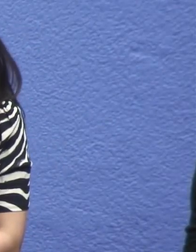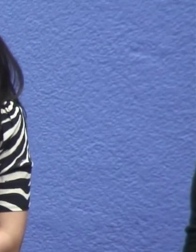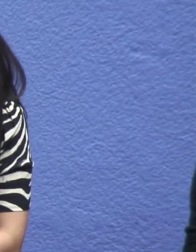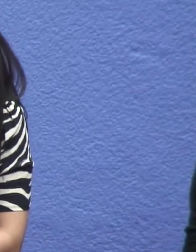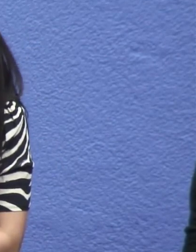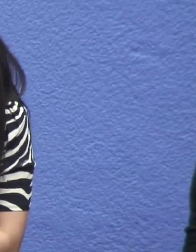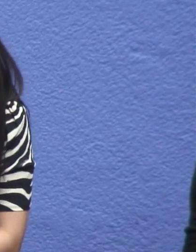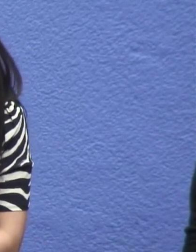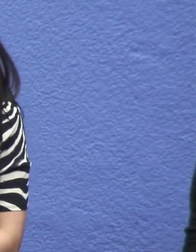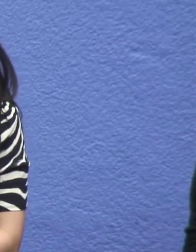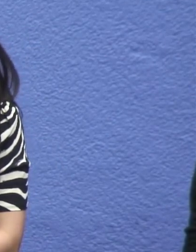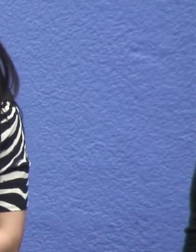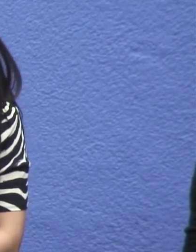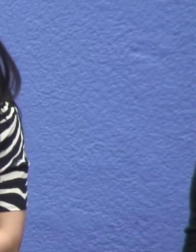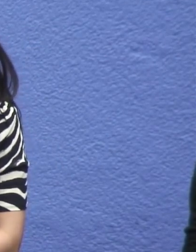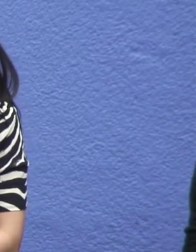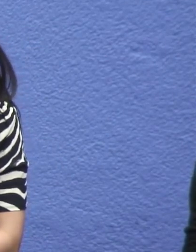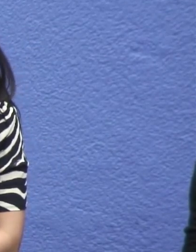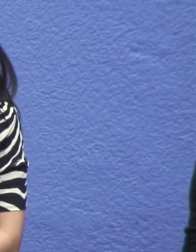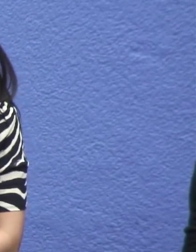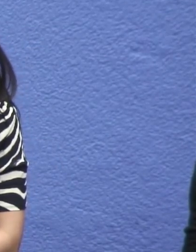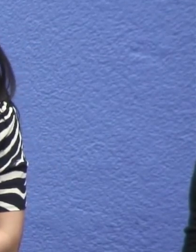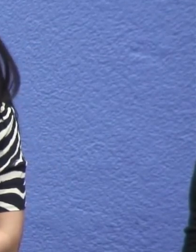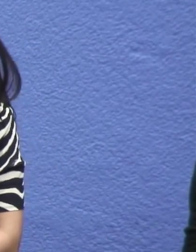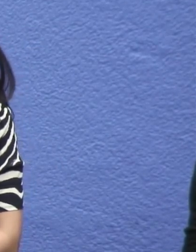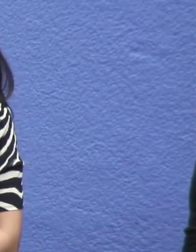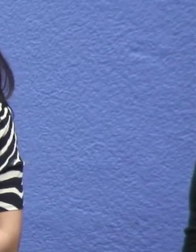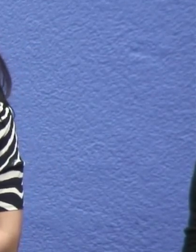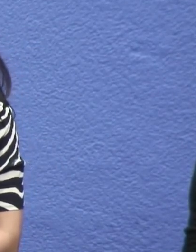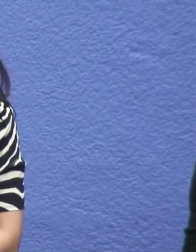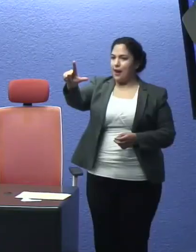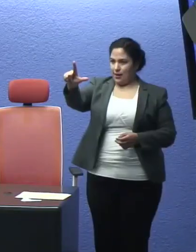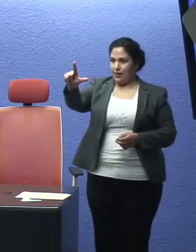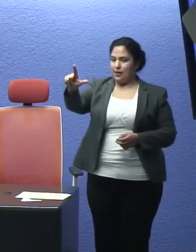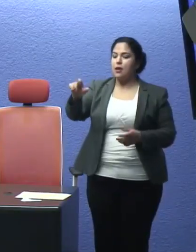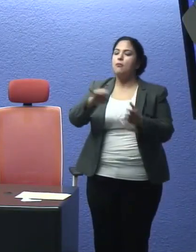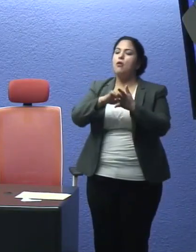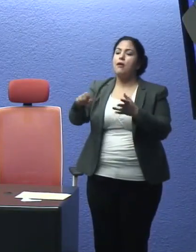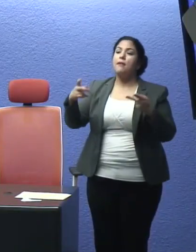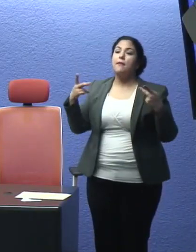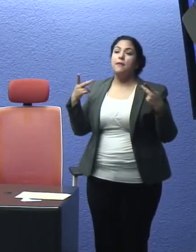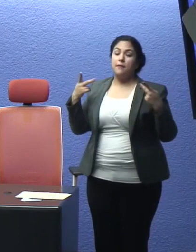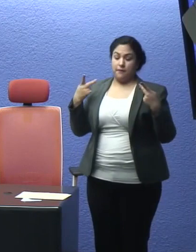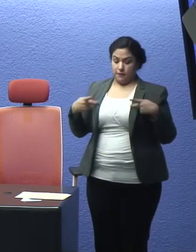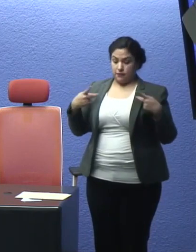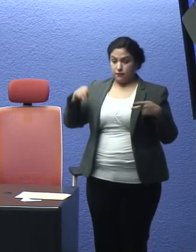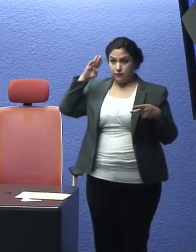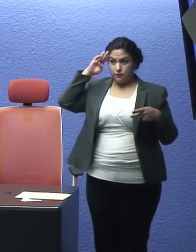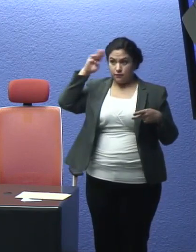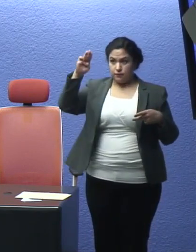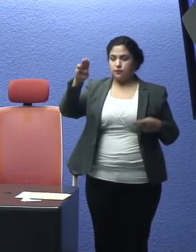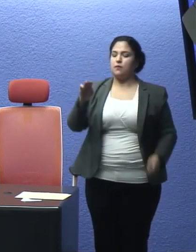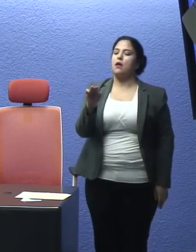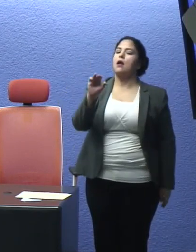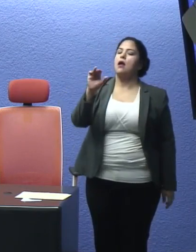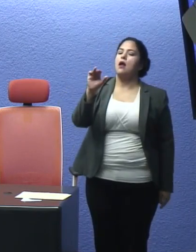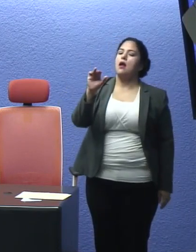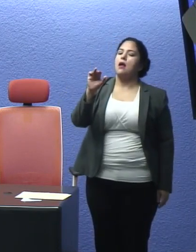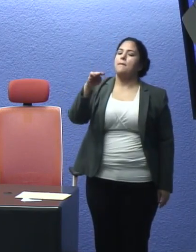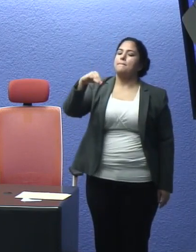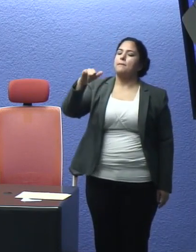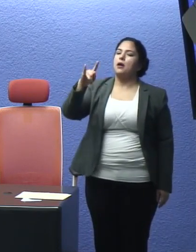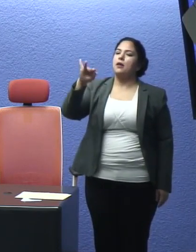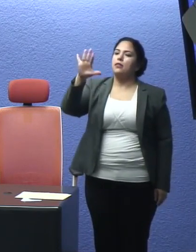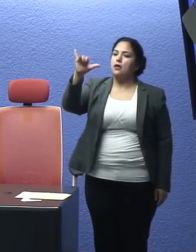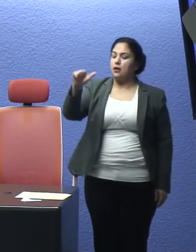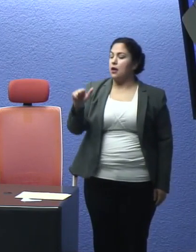algunas personas doctrinarias en el tema, como lo es la doctora Agustina Palacios de Argentina, que considera que el término deficiencia de suyo